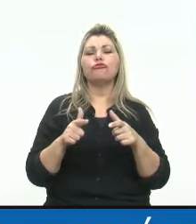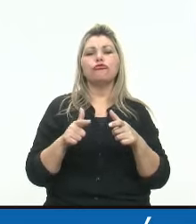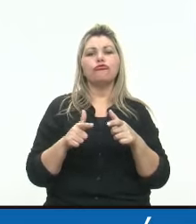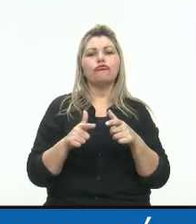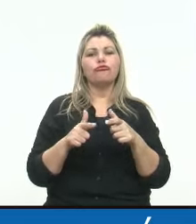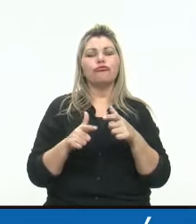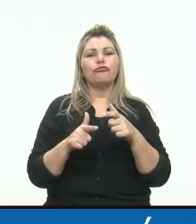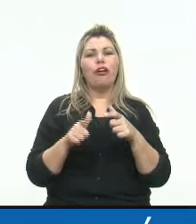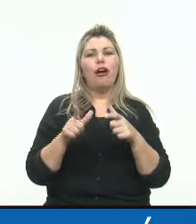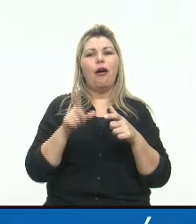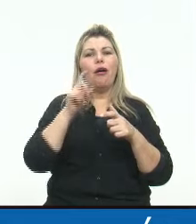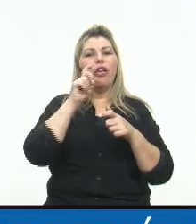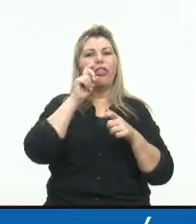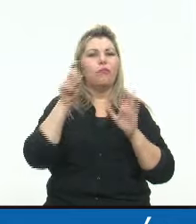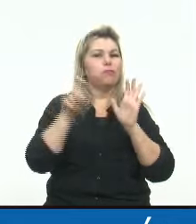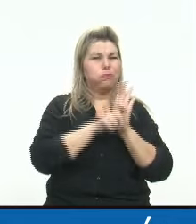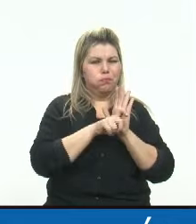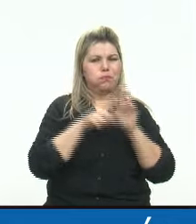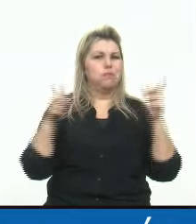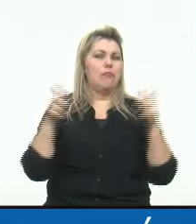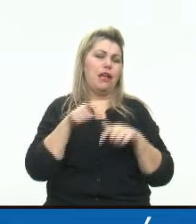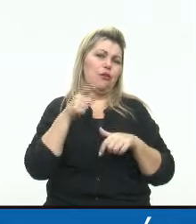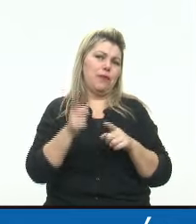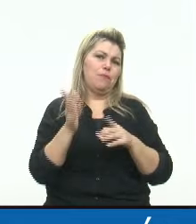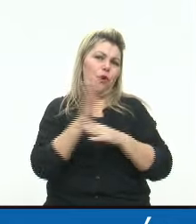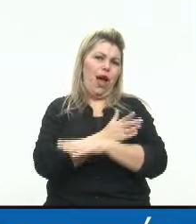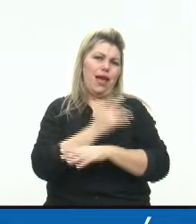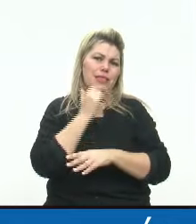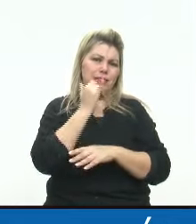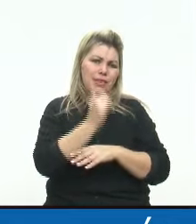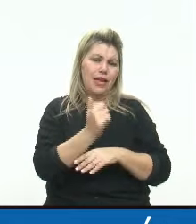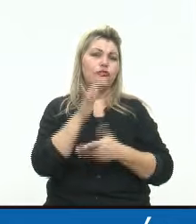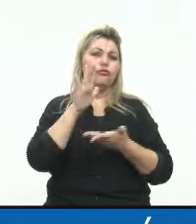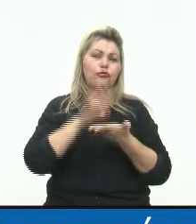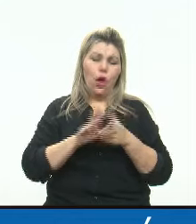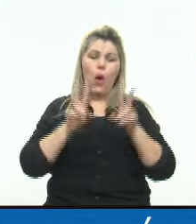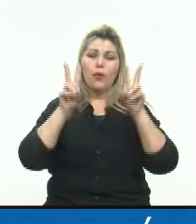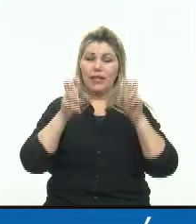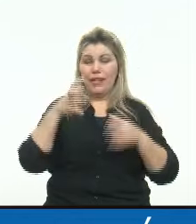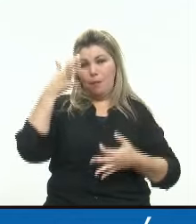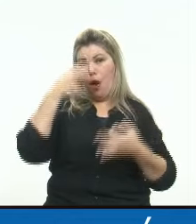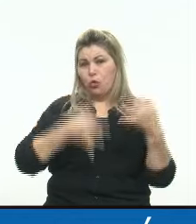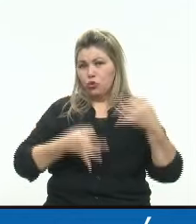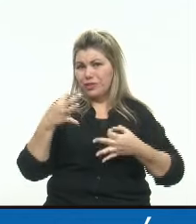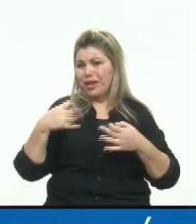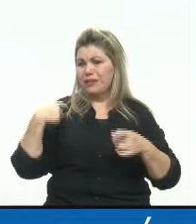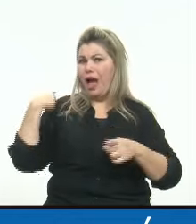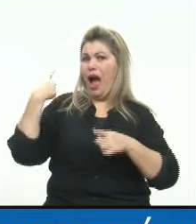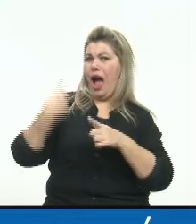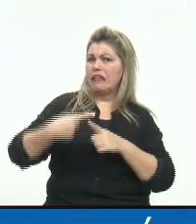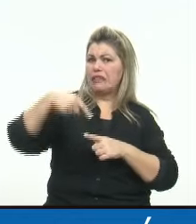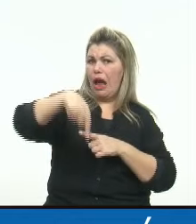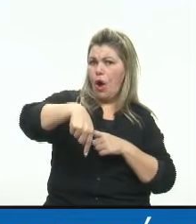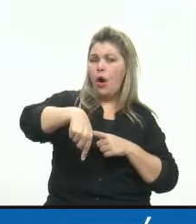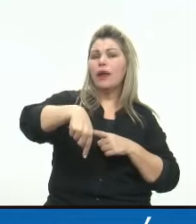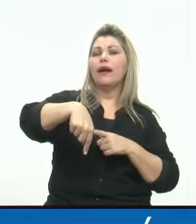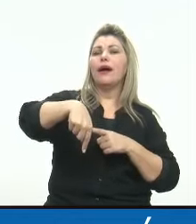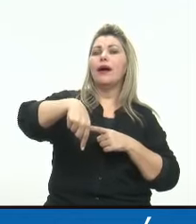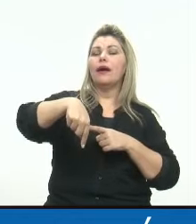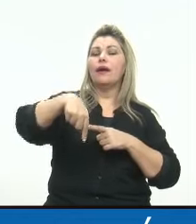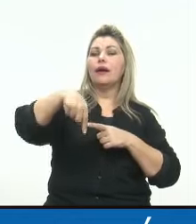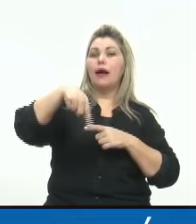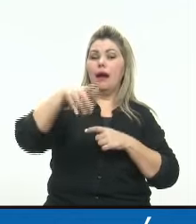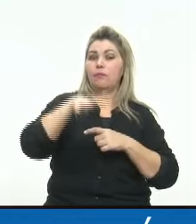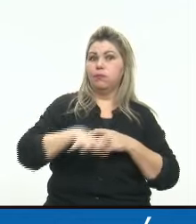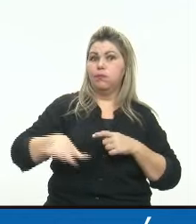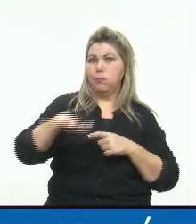la tasa delictual de Santa Fe, como ya comentamos. En relación a la justicia, hasta el momento se implementó en la jurisdicción